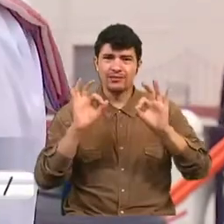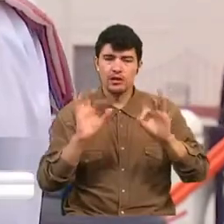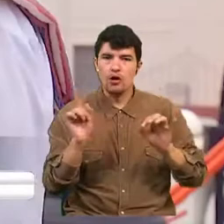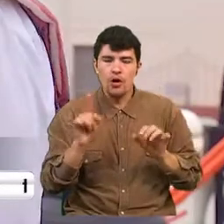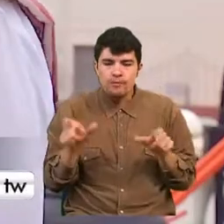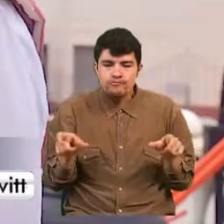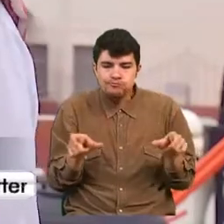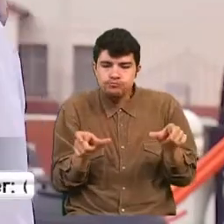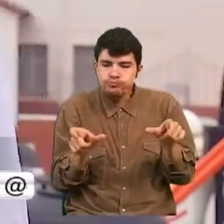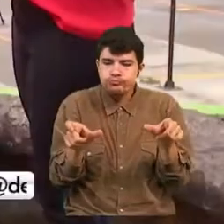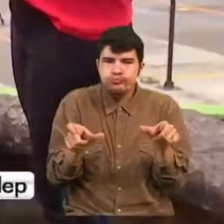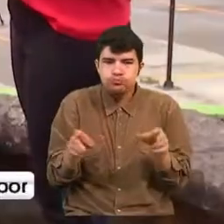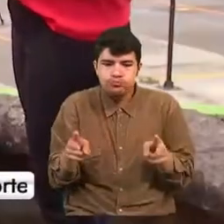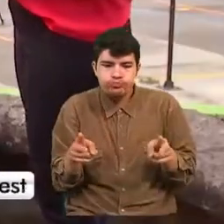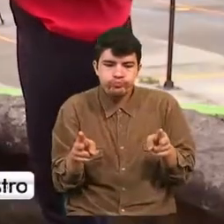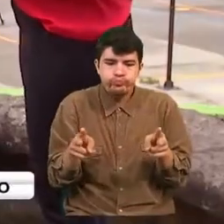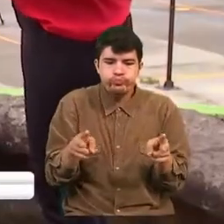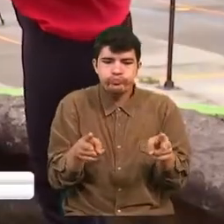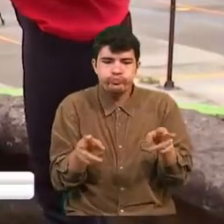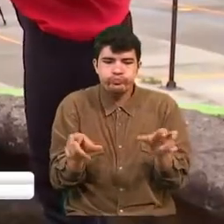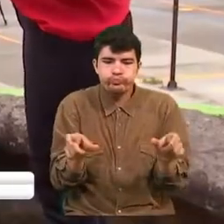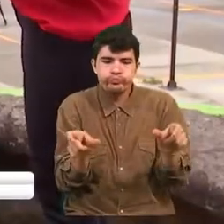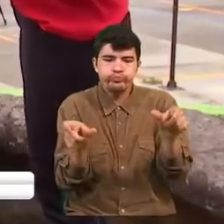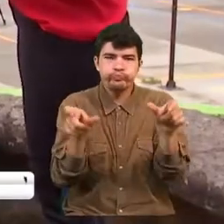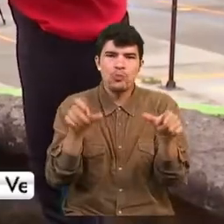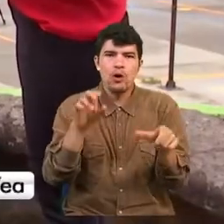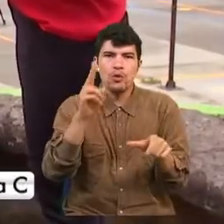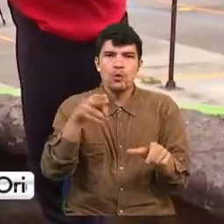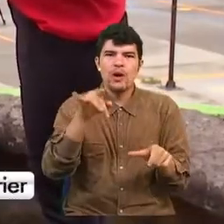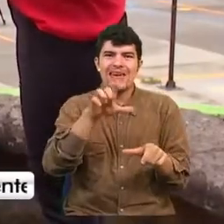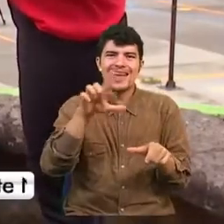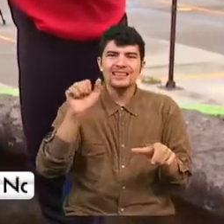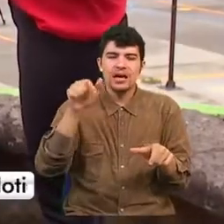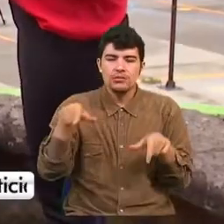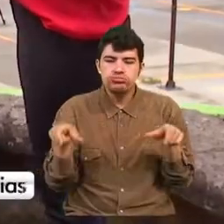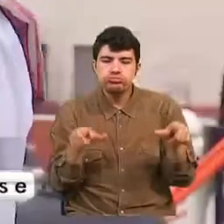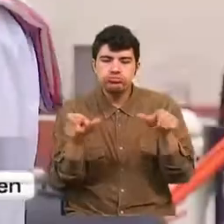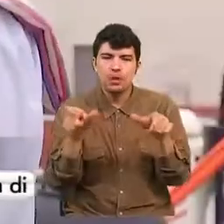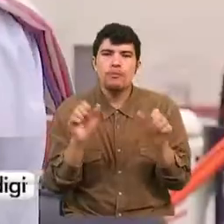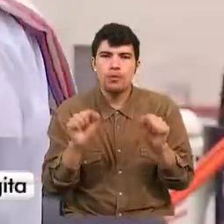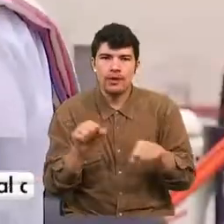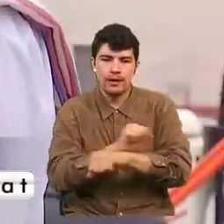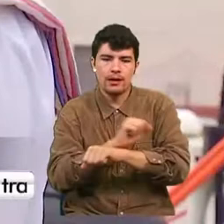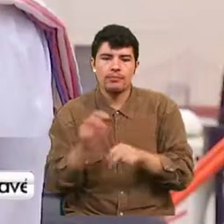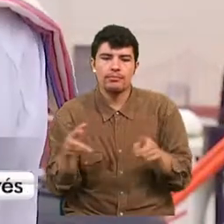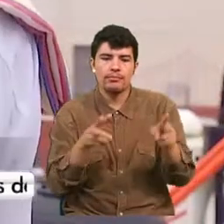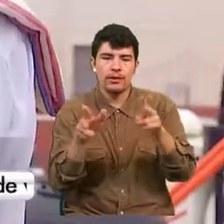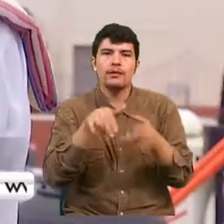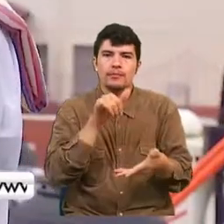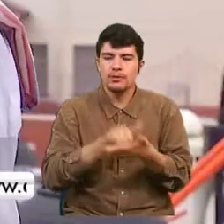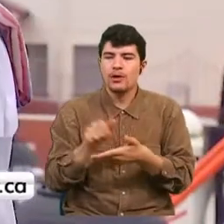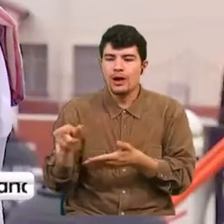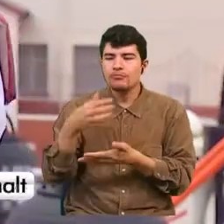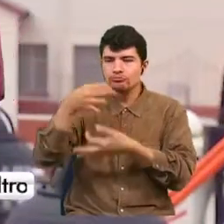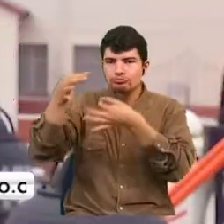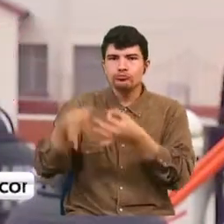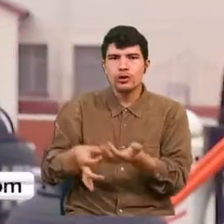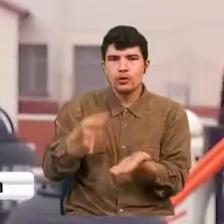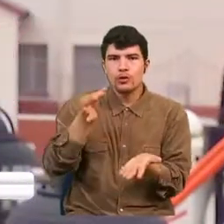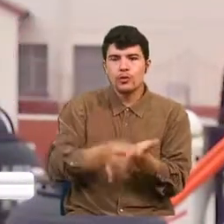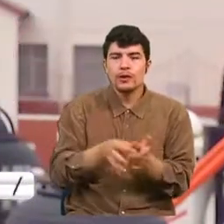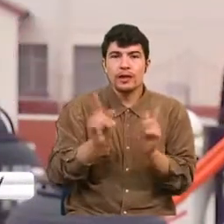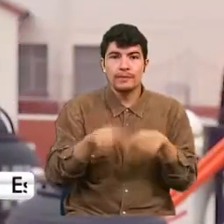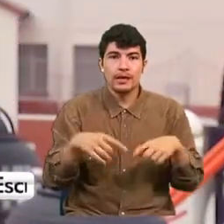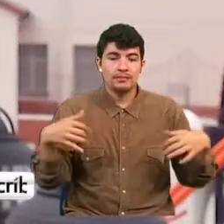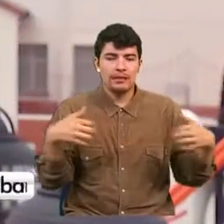1.270 metros de placahuellas para la vía de acceso. La Paz, el Hoyo del Aire queda en el municipio de La Paz, por la vía